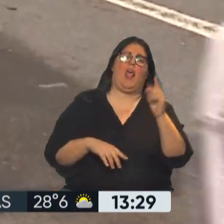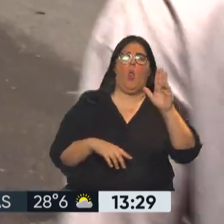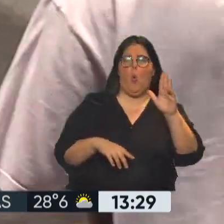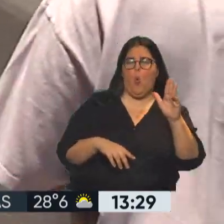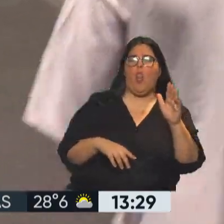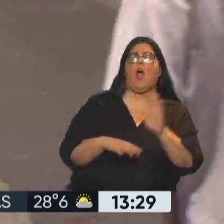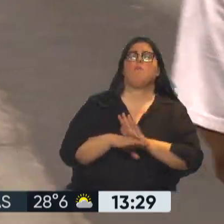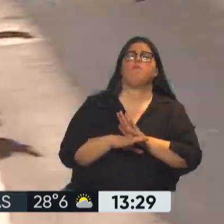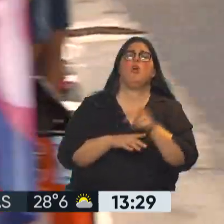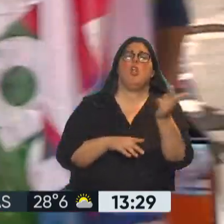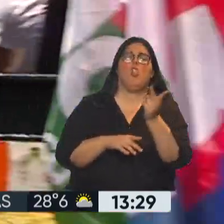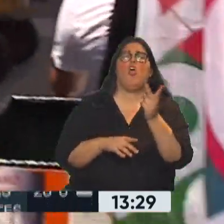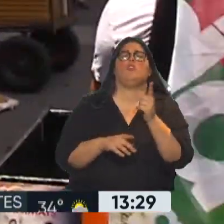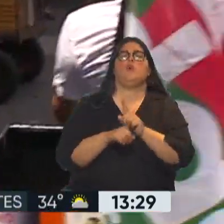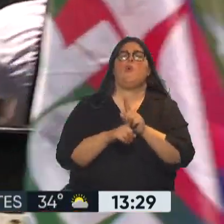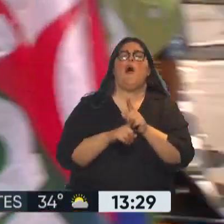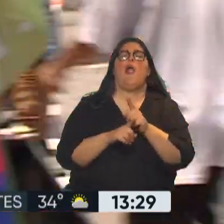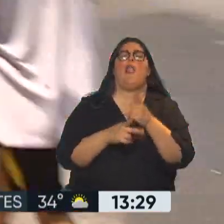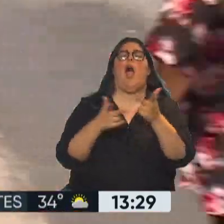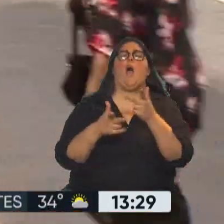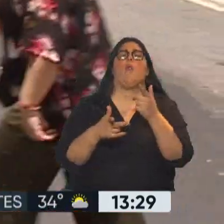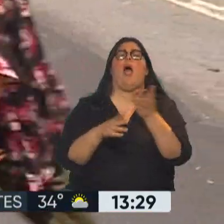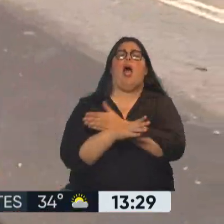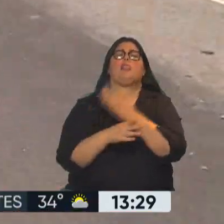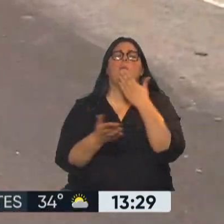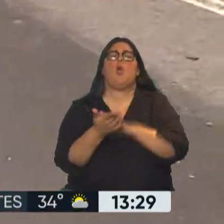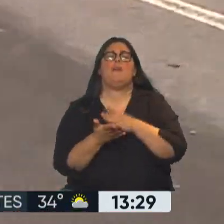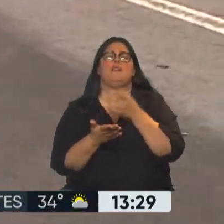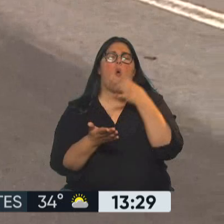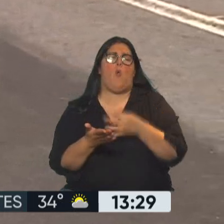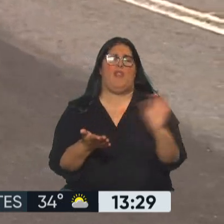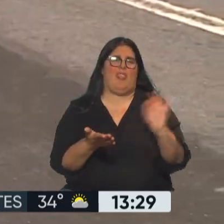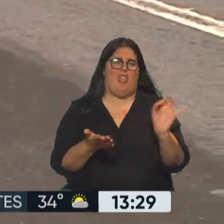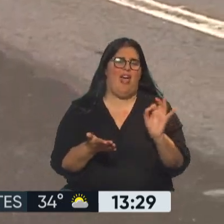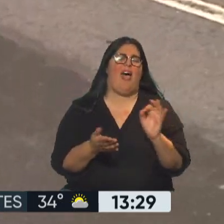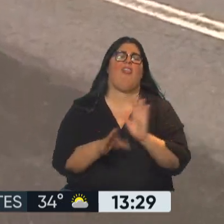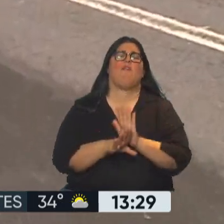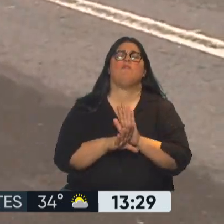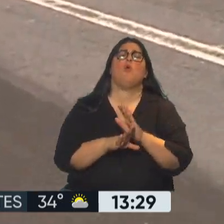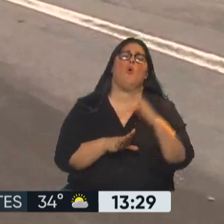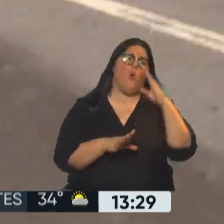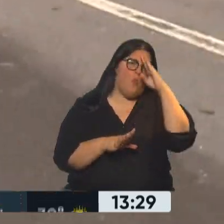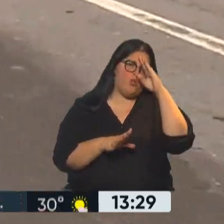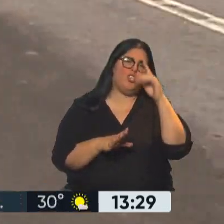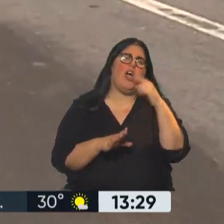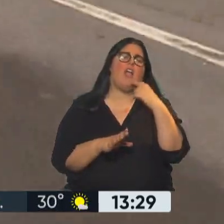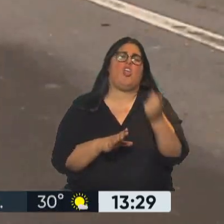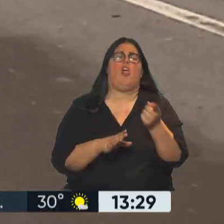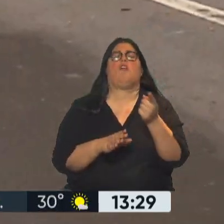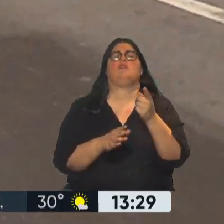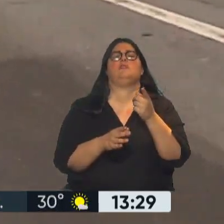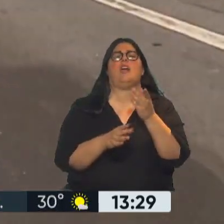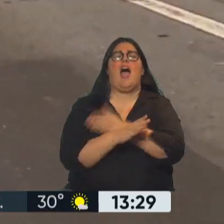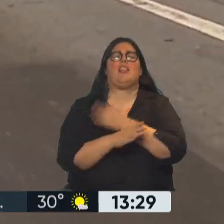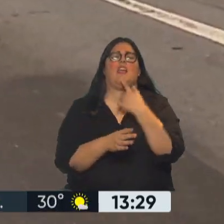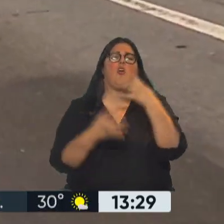muchas veces de promesas incumplidas. Lula le ha criticado a Bolsonaro que muchas de las promesas de gobierno que se había